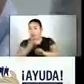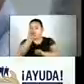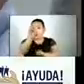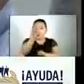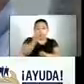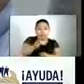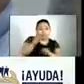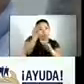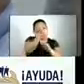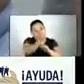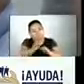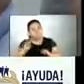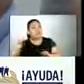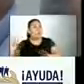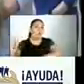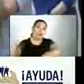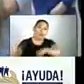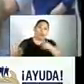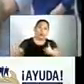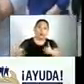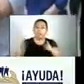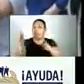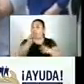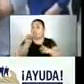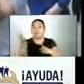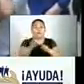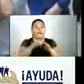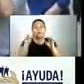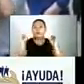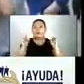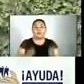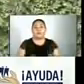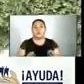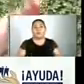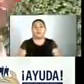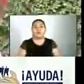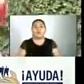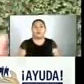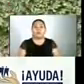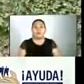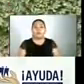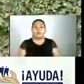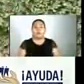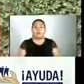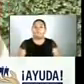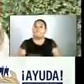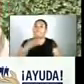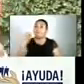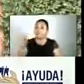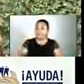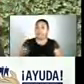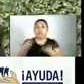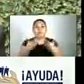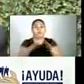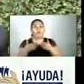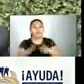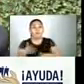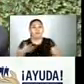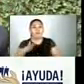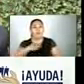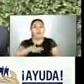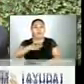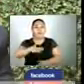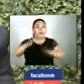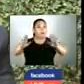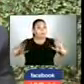a los magistrados de la Cámara Mixta, pero en ambos casos recibió un revés. Diferente hubiera sido que ya hubiera tenido una